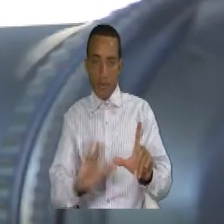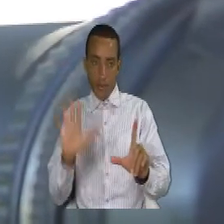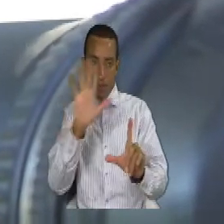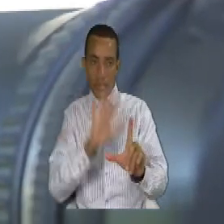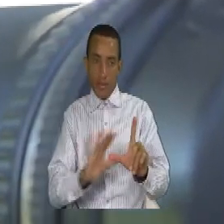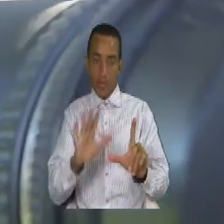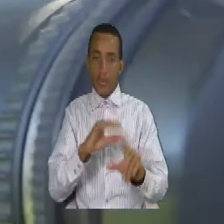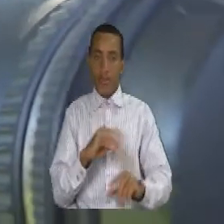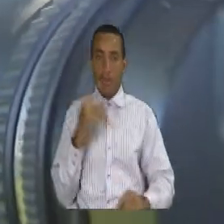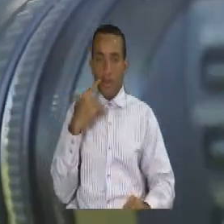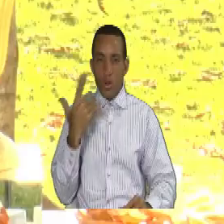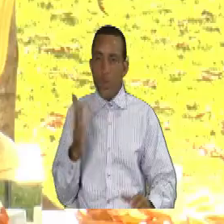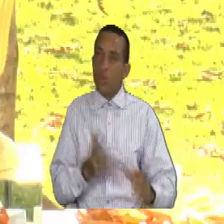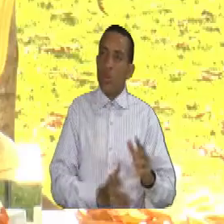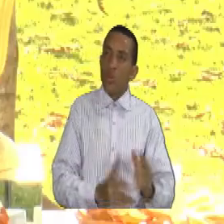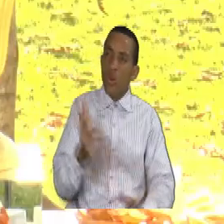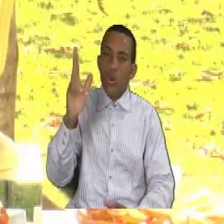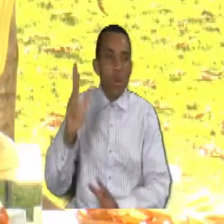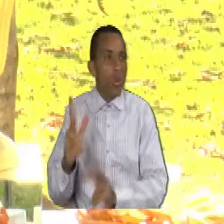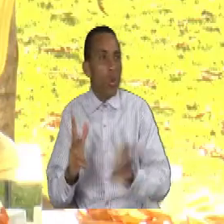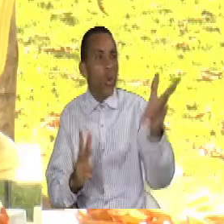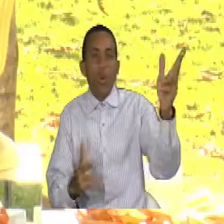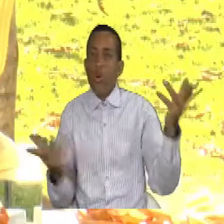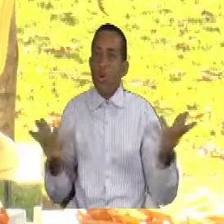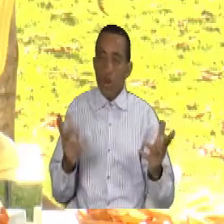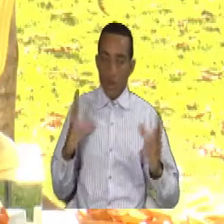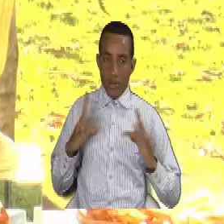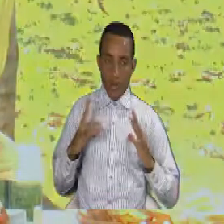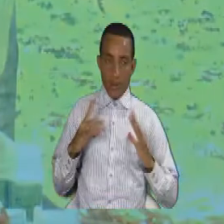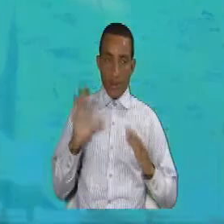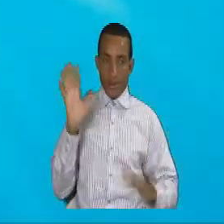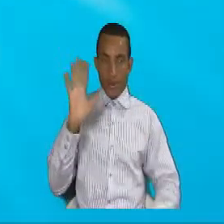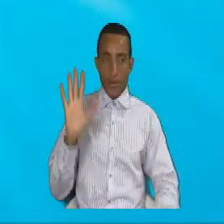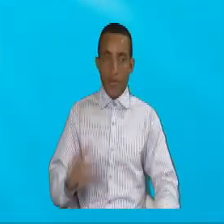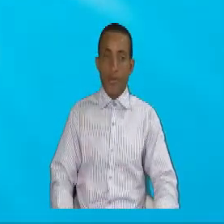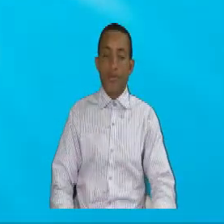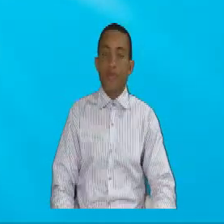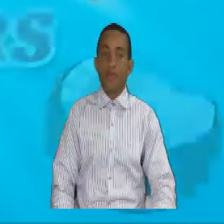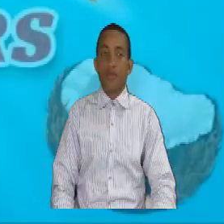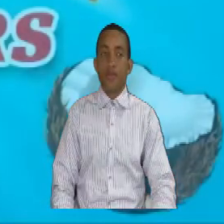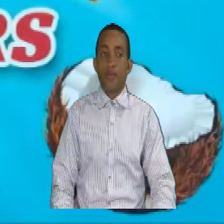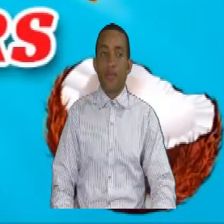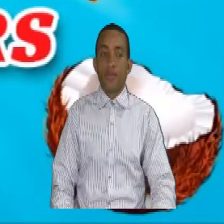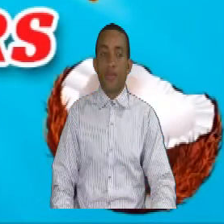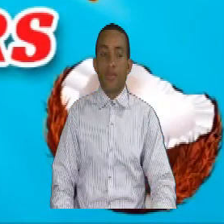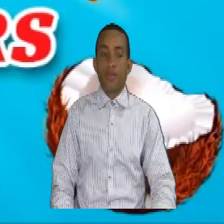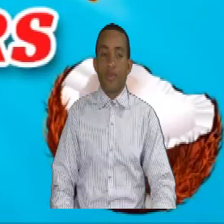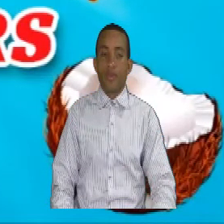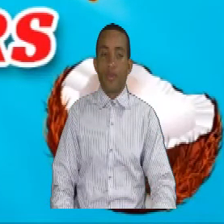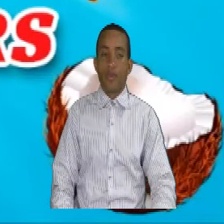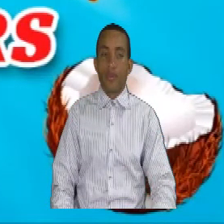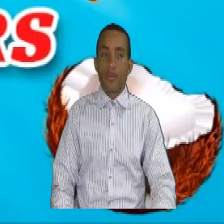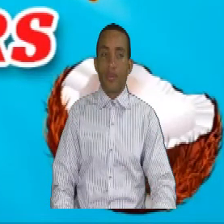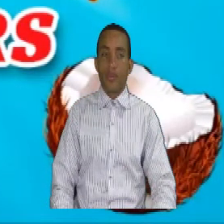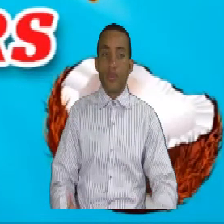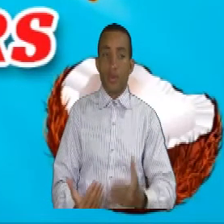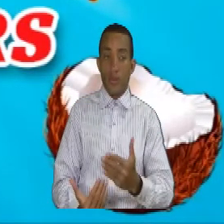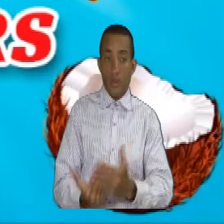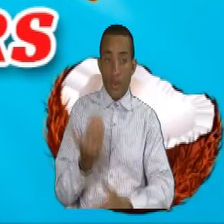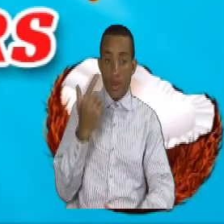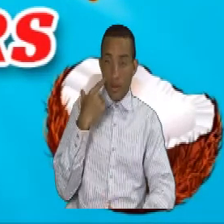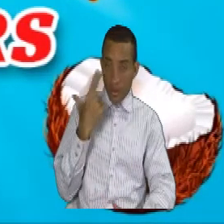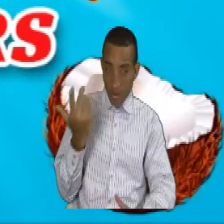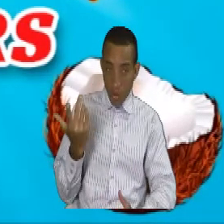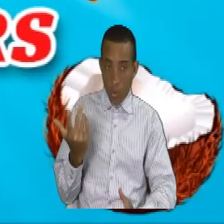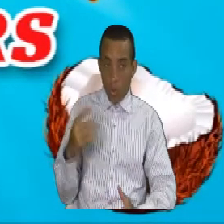sepan cuáles son los destinos más apropiados para estas vacaciones. ¡Chao! En esta nueva temporada, desconéctate con los planes que Proyectos